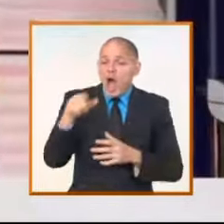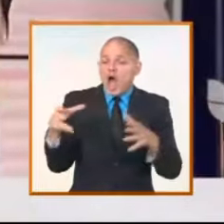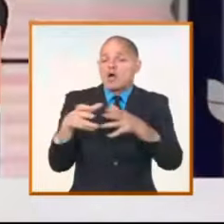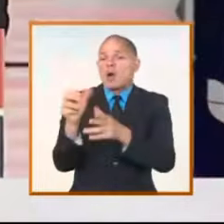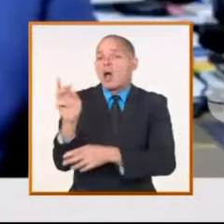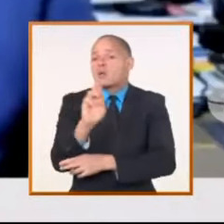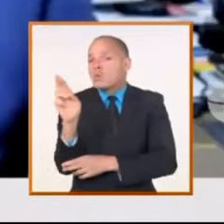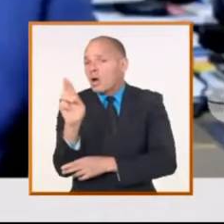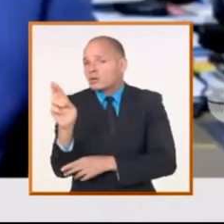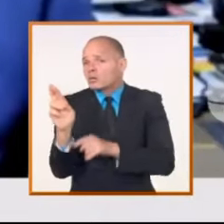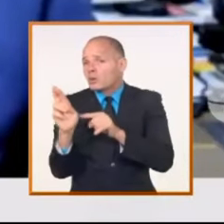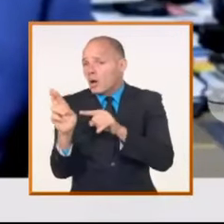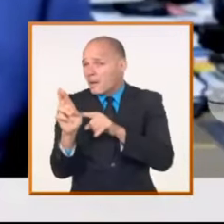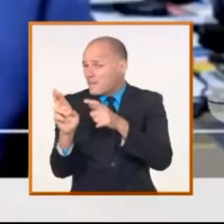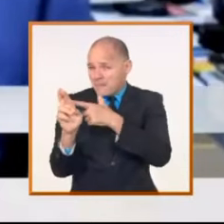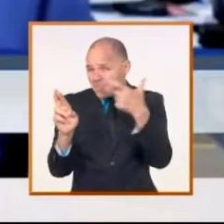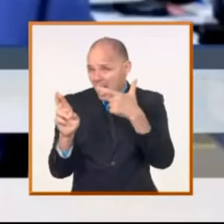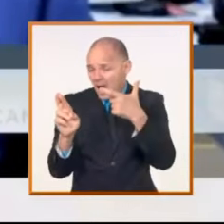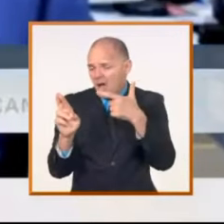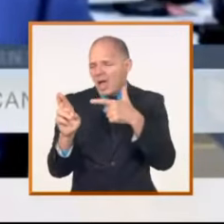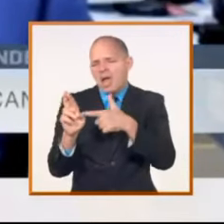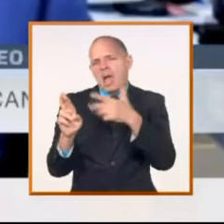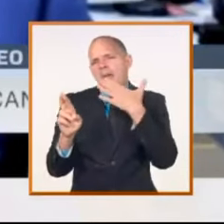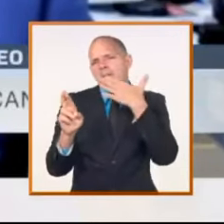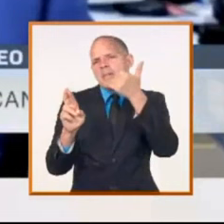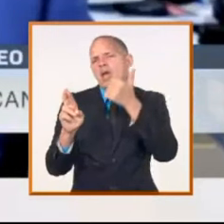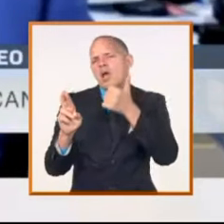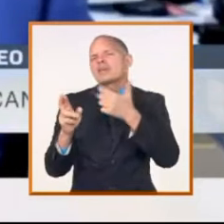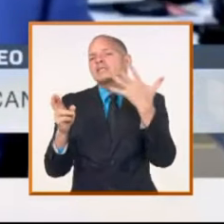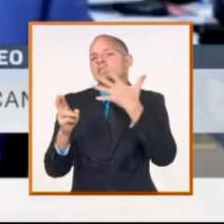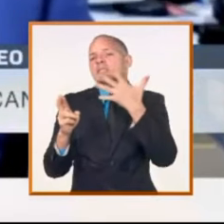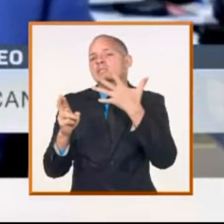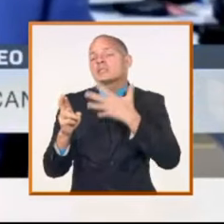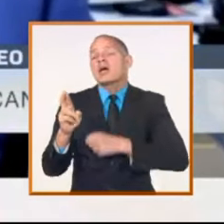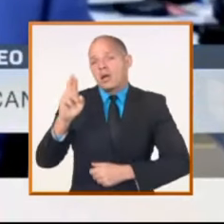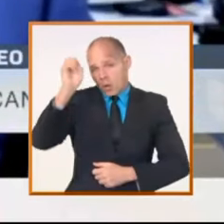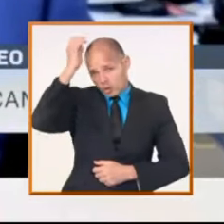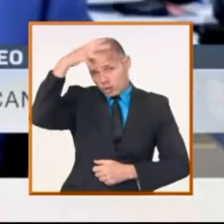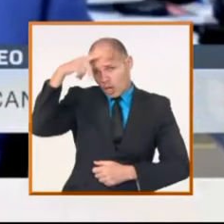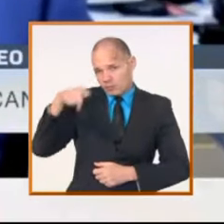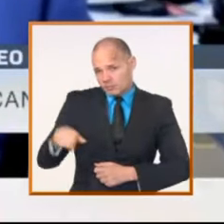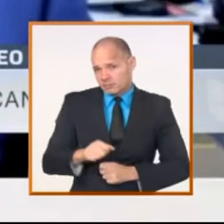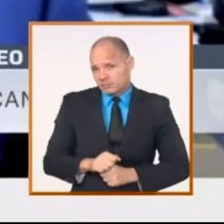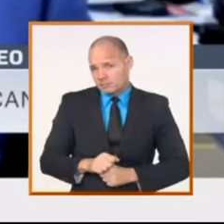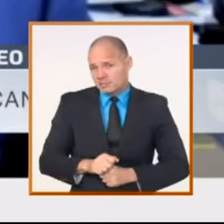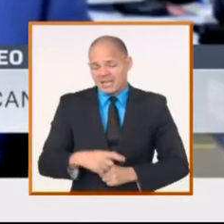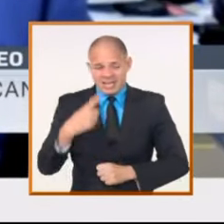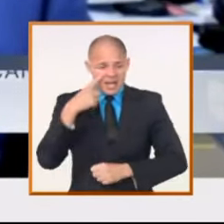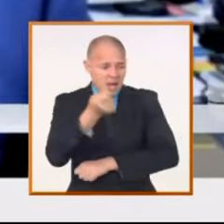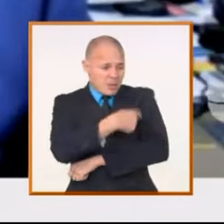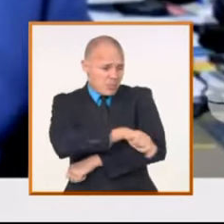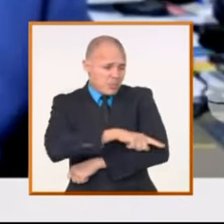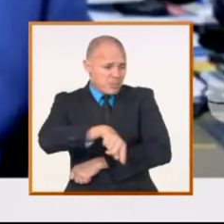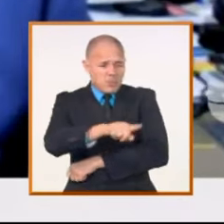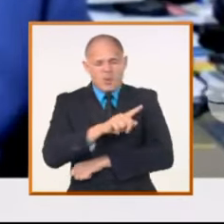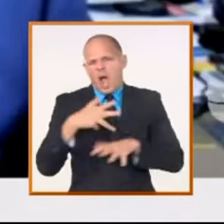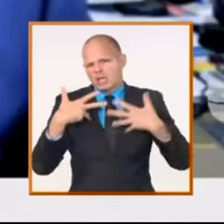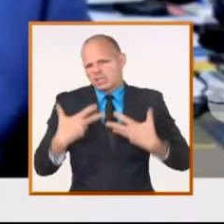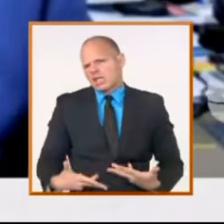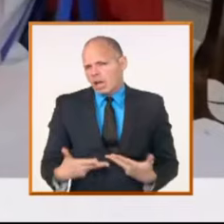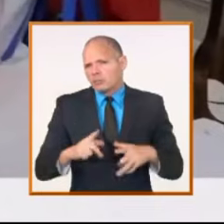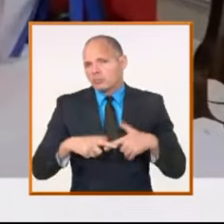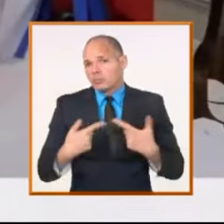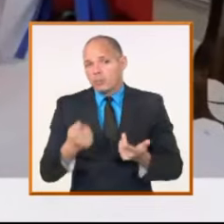en las encuestas. La gente está cansada ya de la inflación, del aumento en los costos de las cosas, de la disminución permanente de la